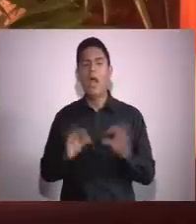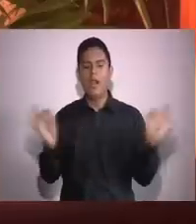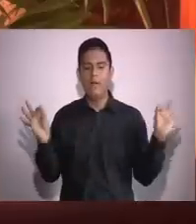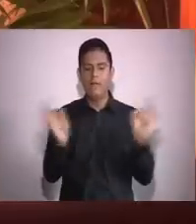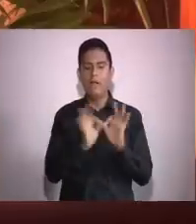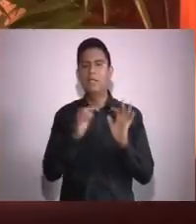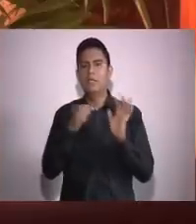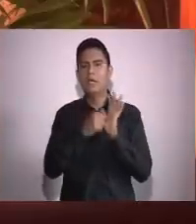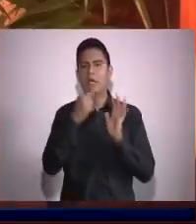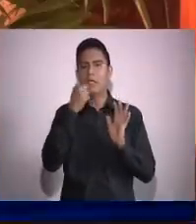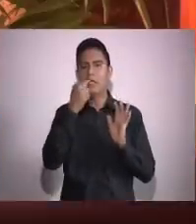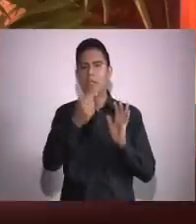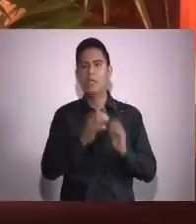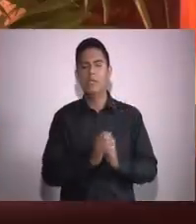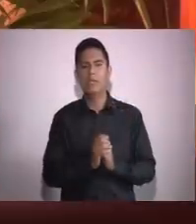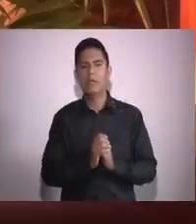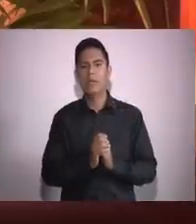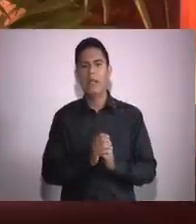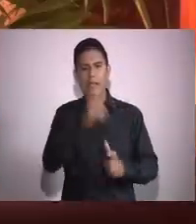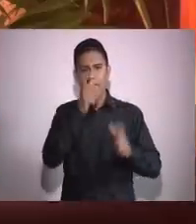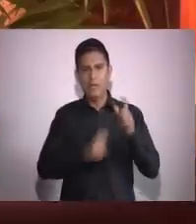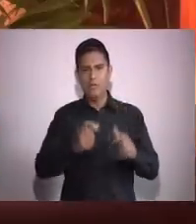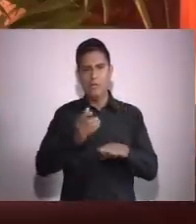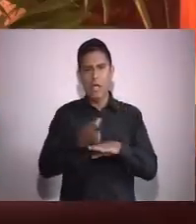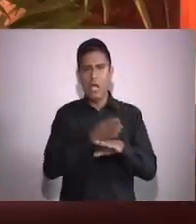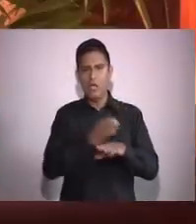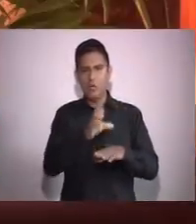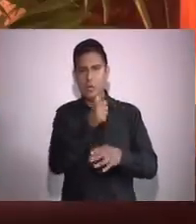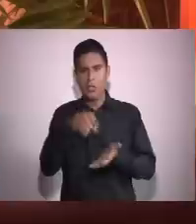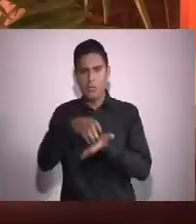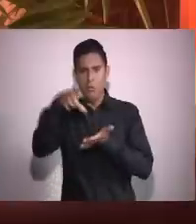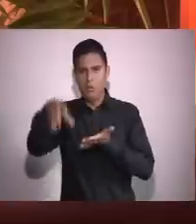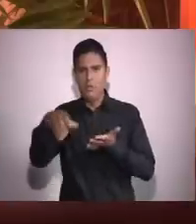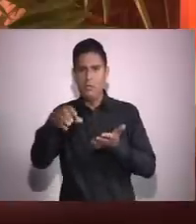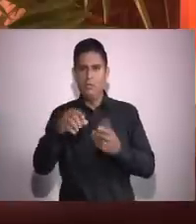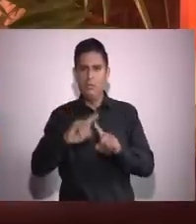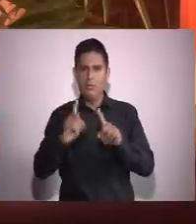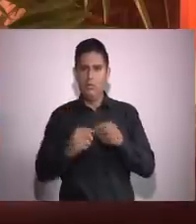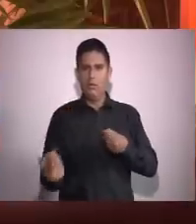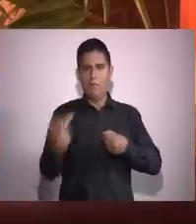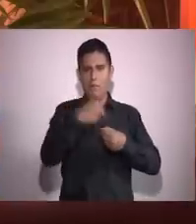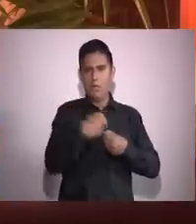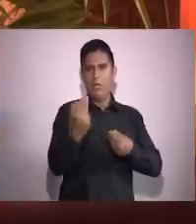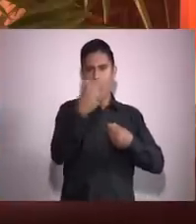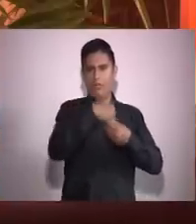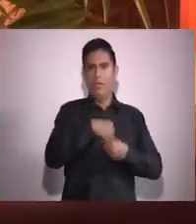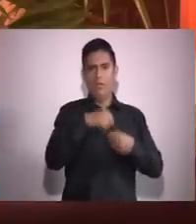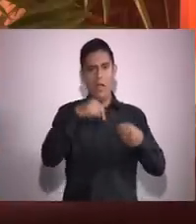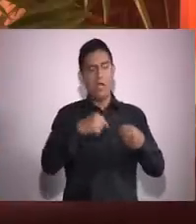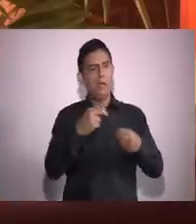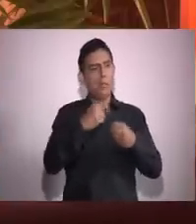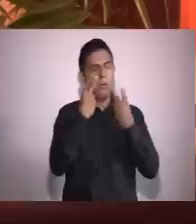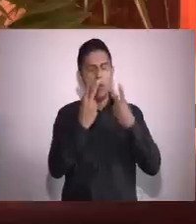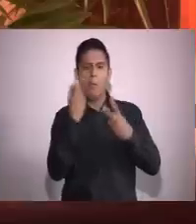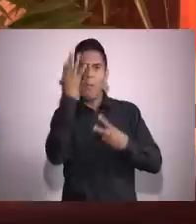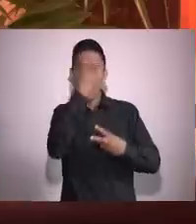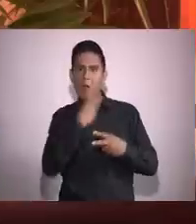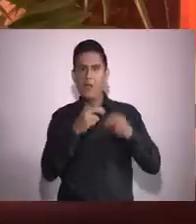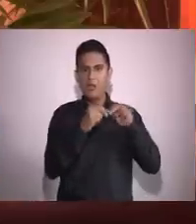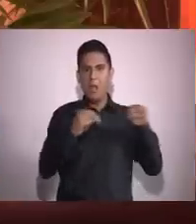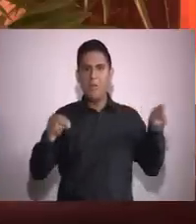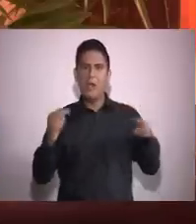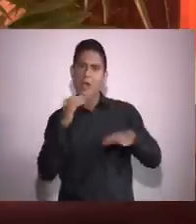eslogan nos habla acerca de personas que han visitado nuestro cantón, se han ido dichosos y felices al ver